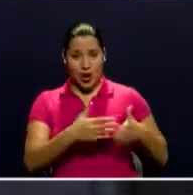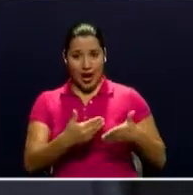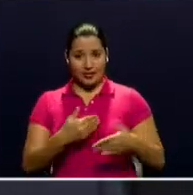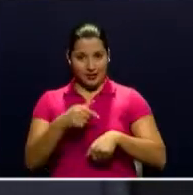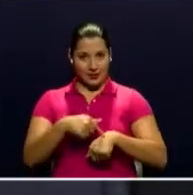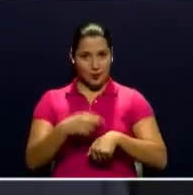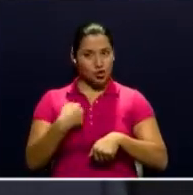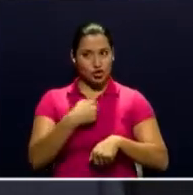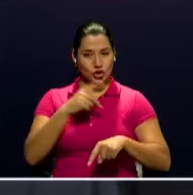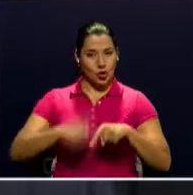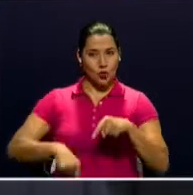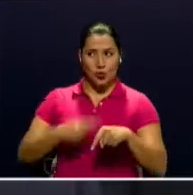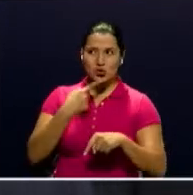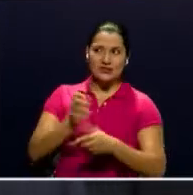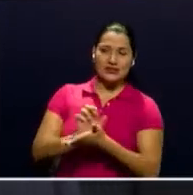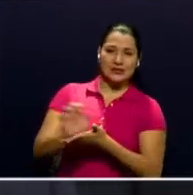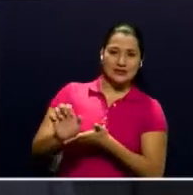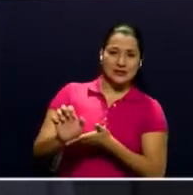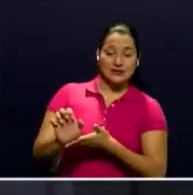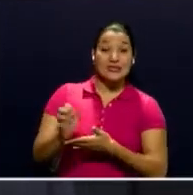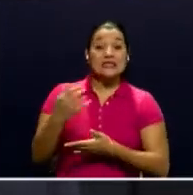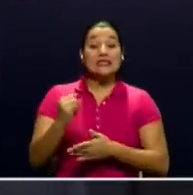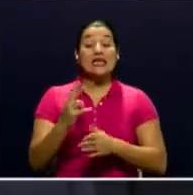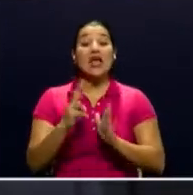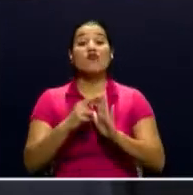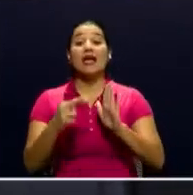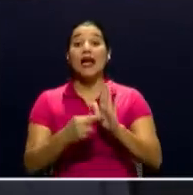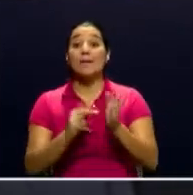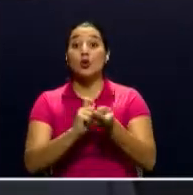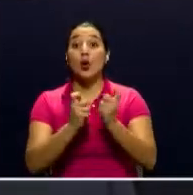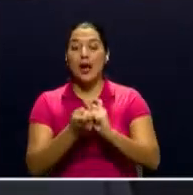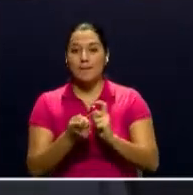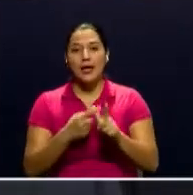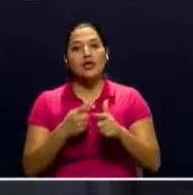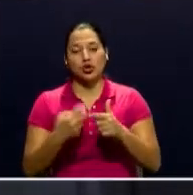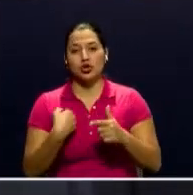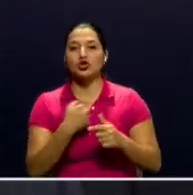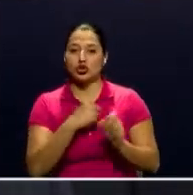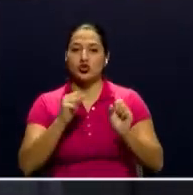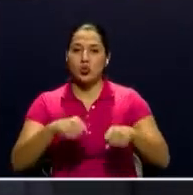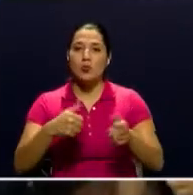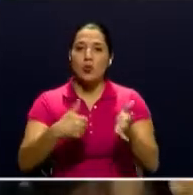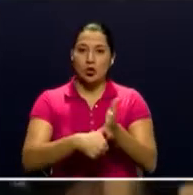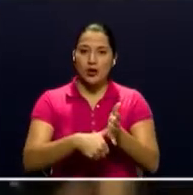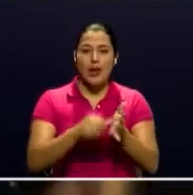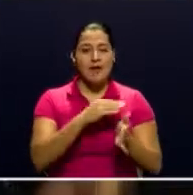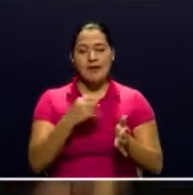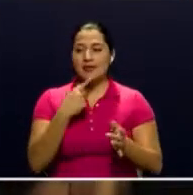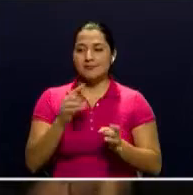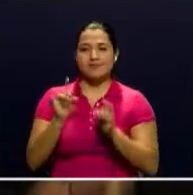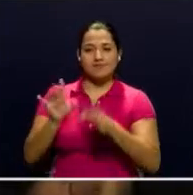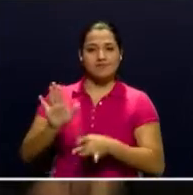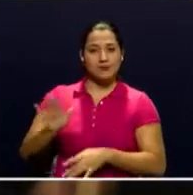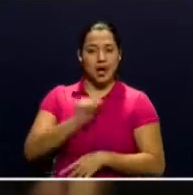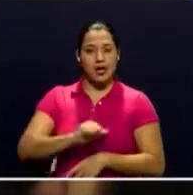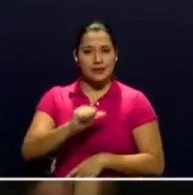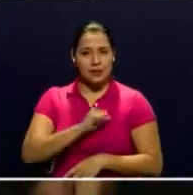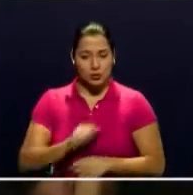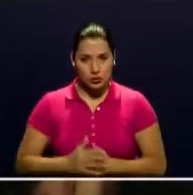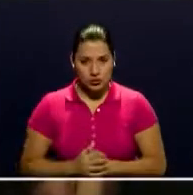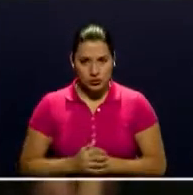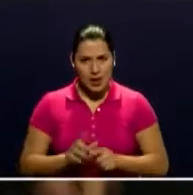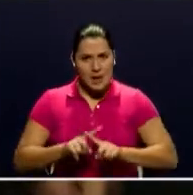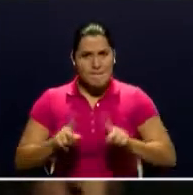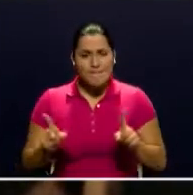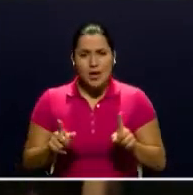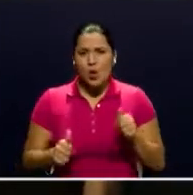estamos proponiendo, ya la Asamblea hubiera podido votar de forma inmediata las dos mociones y manifestar su repudio a las acciones. Pero ¿dónde es que radican los